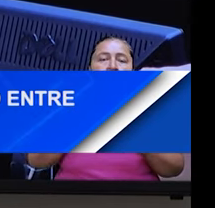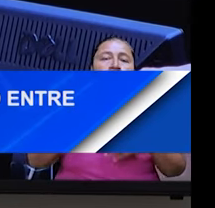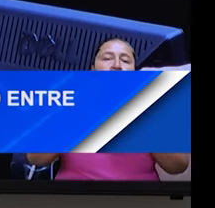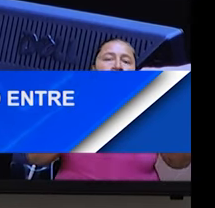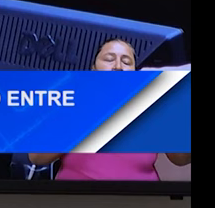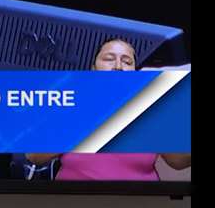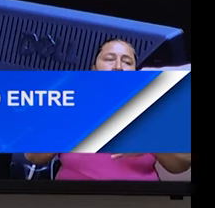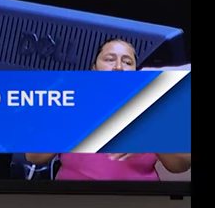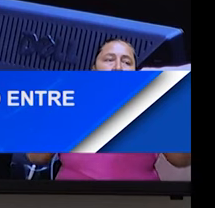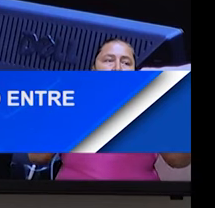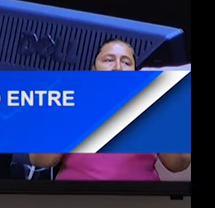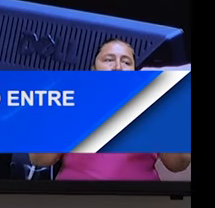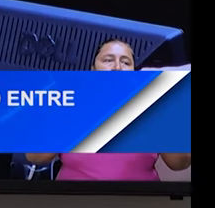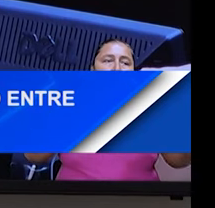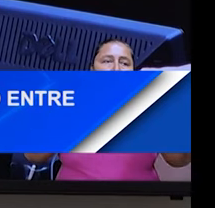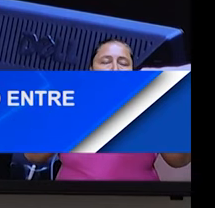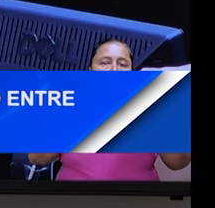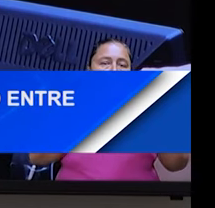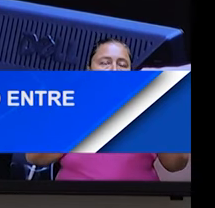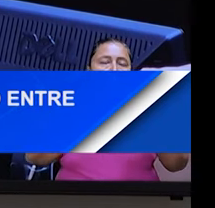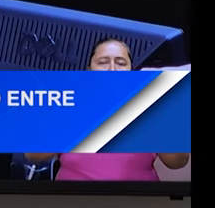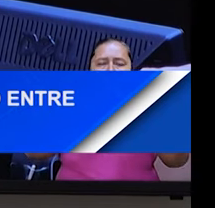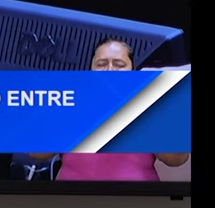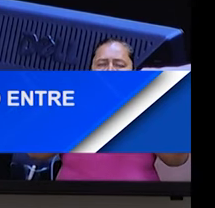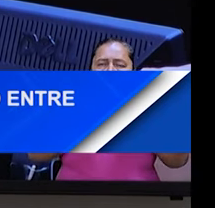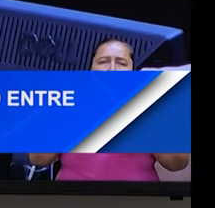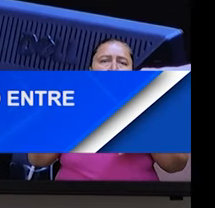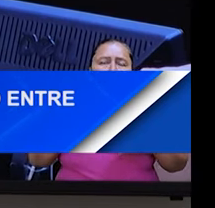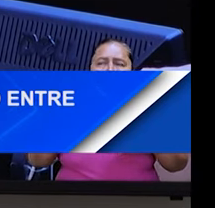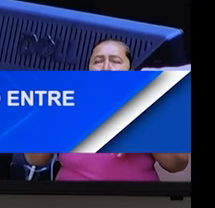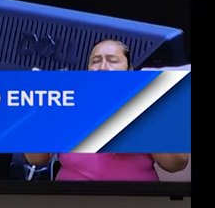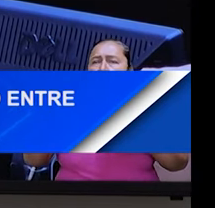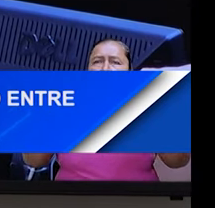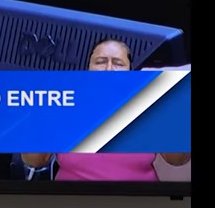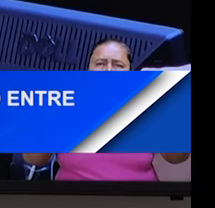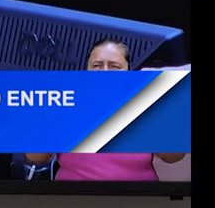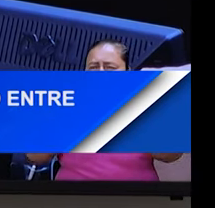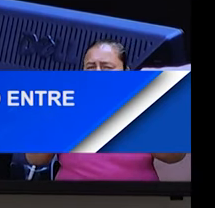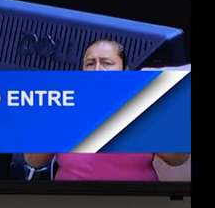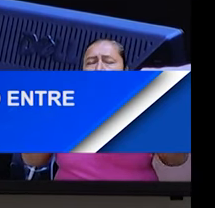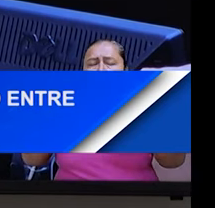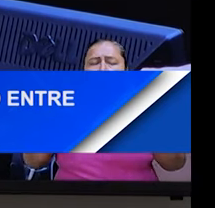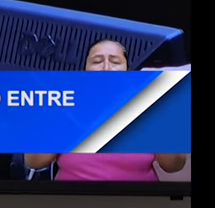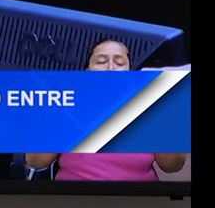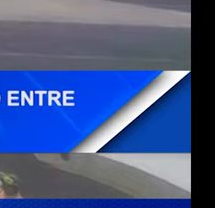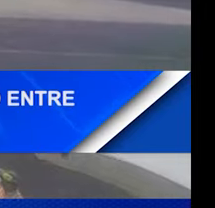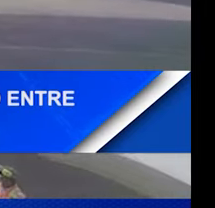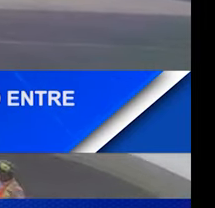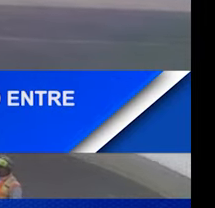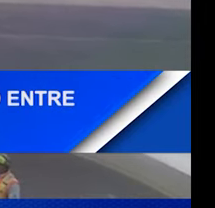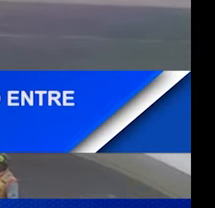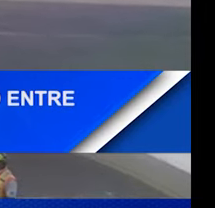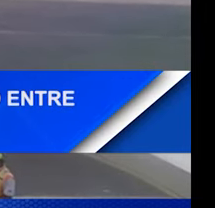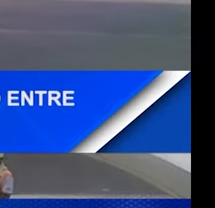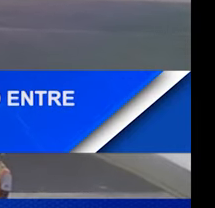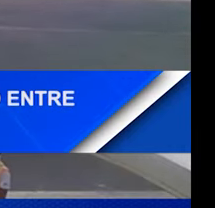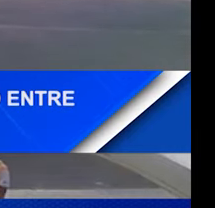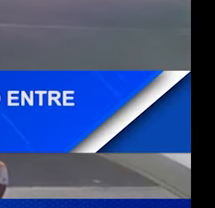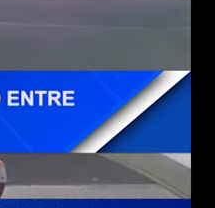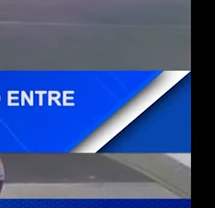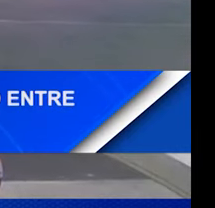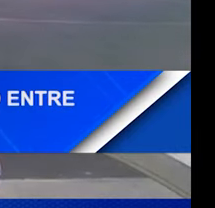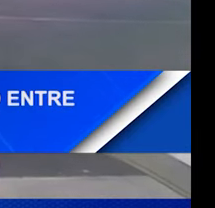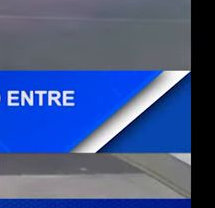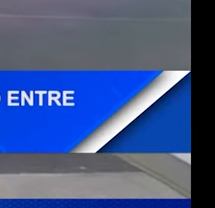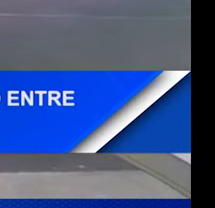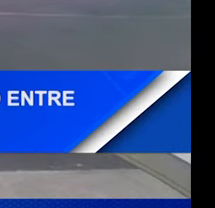mejorar la competitividad aérea y dinamizar la economía nacional. El presente decreto entrará